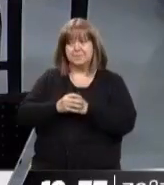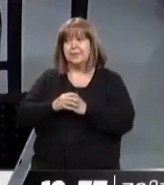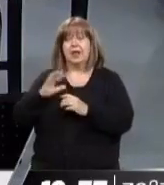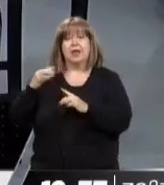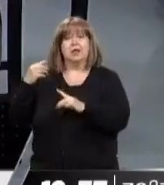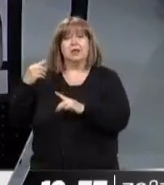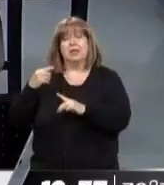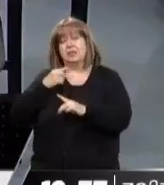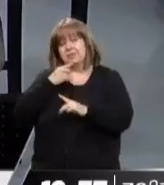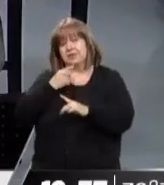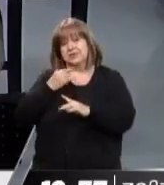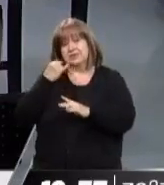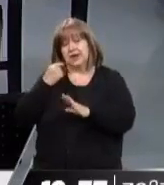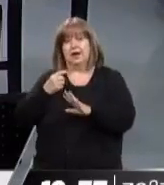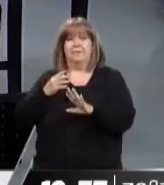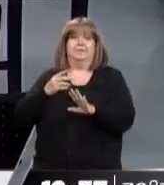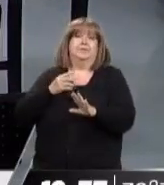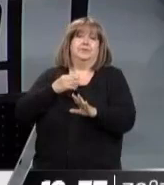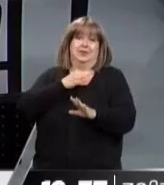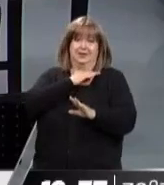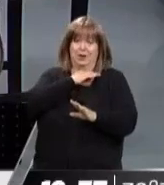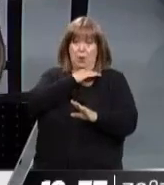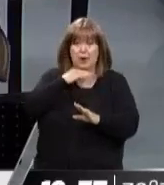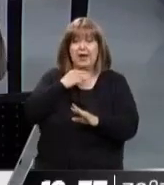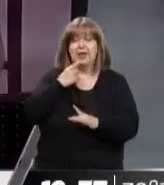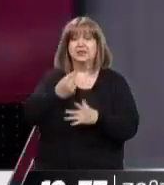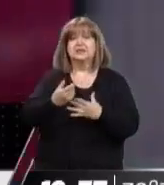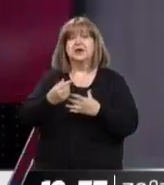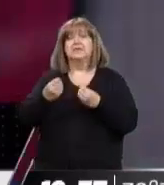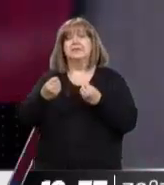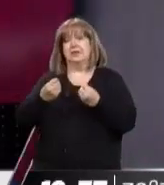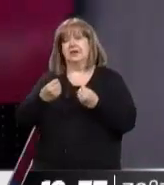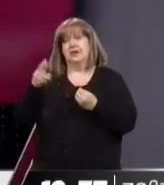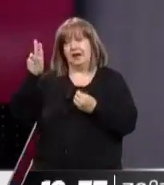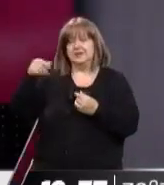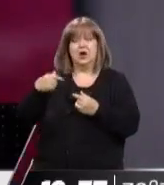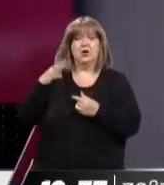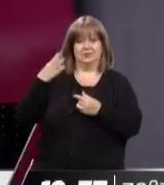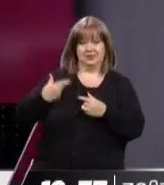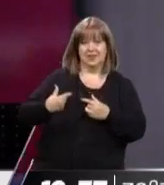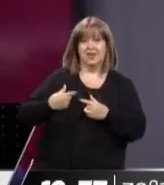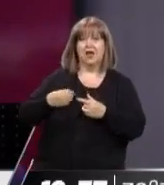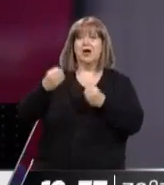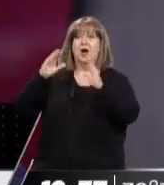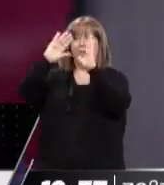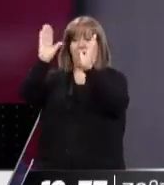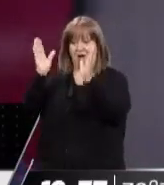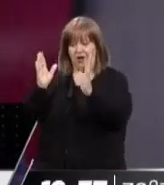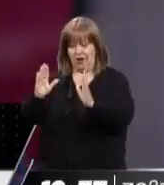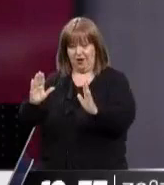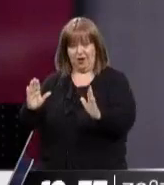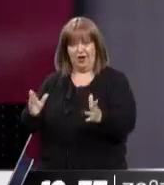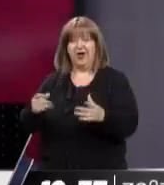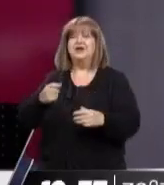respecto a que la gente no se queda, el mendocino, nosotros, uno mismo, no se queda solo con si, con cómo es físicamente esa reina. Porque a uno mismo le